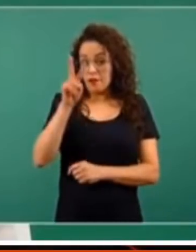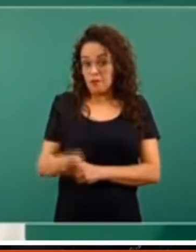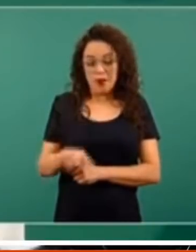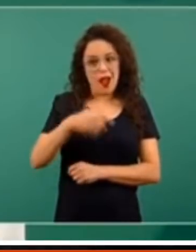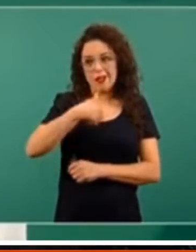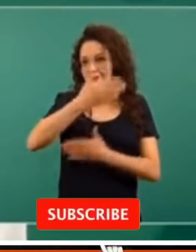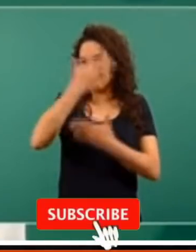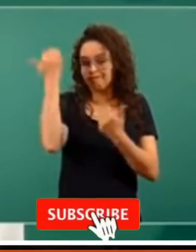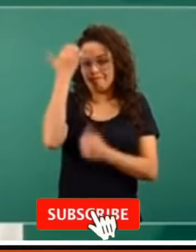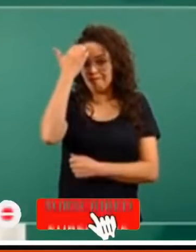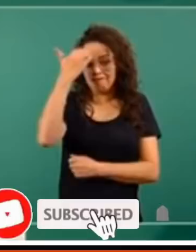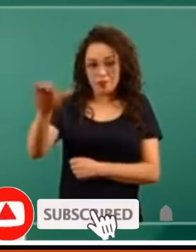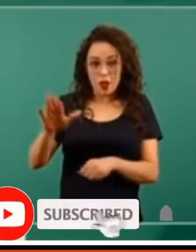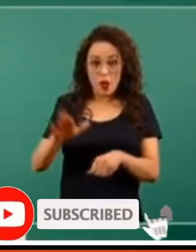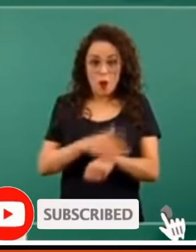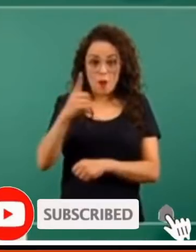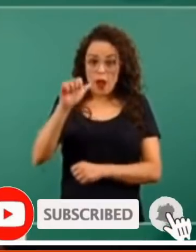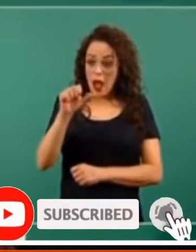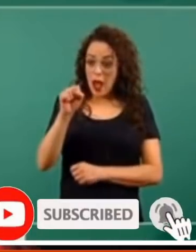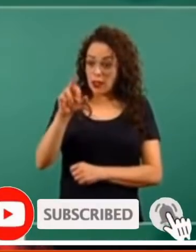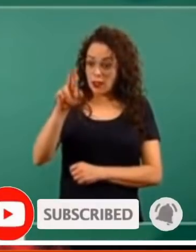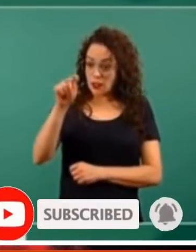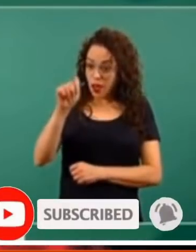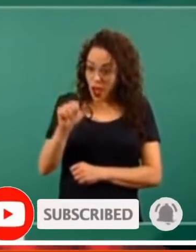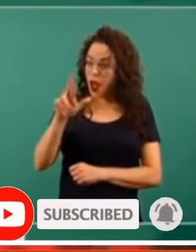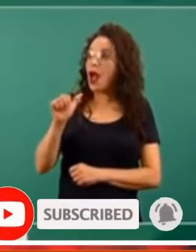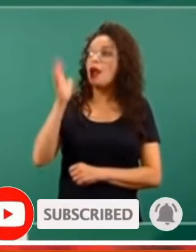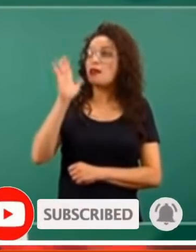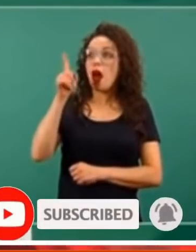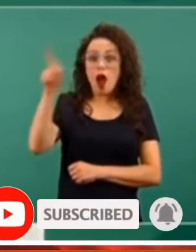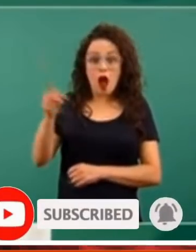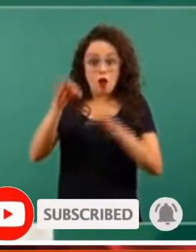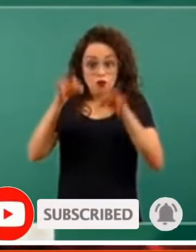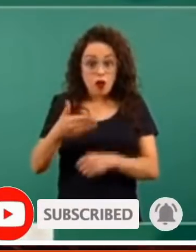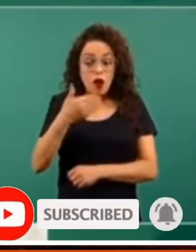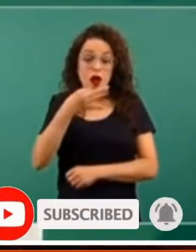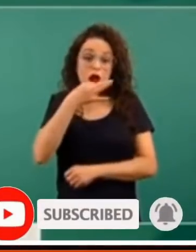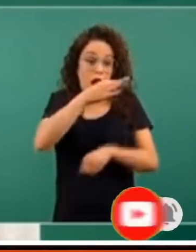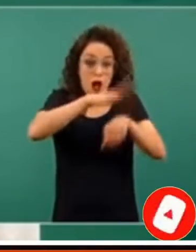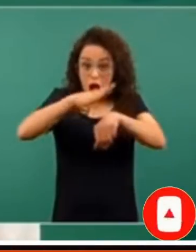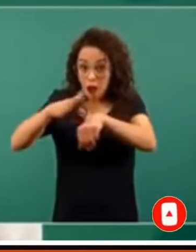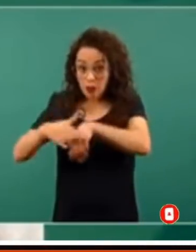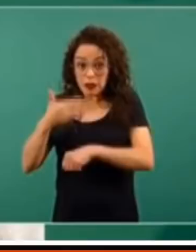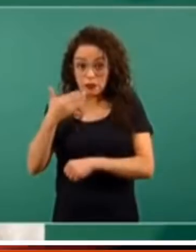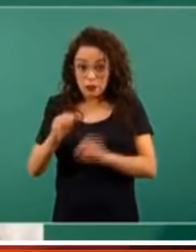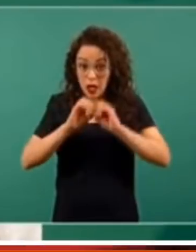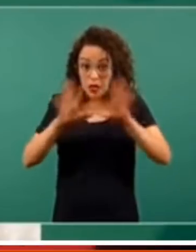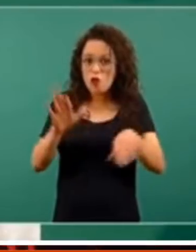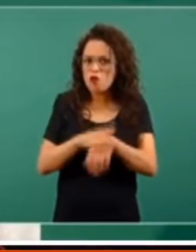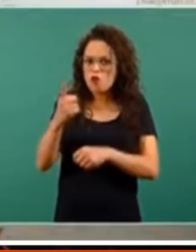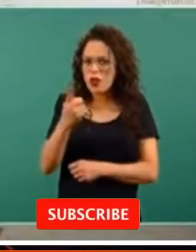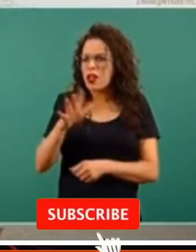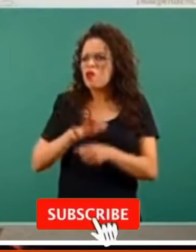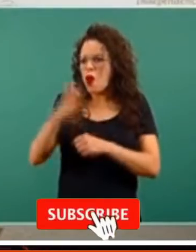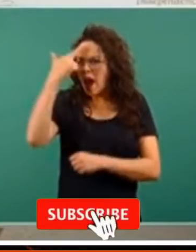hemos detectado que Astra misma haga una comunicación pública detallada en qué consistió el error, pero lo que sí